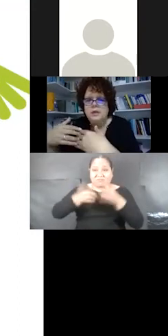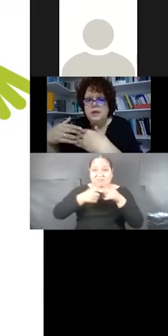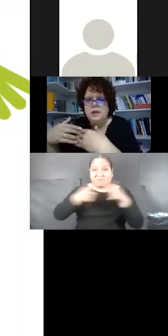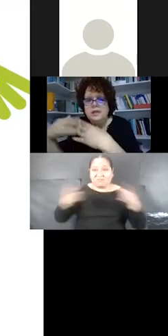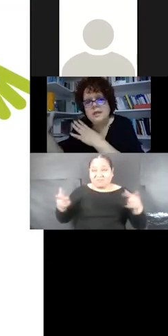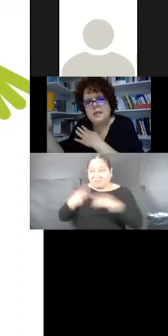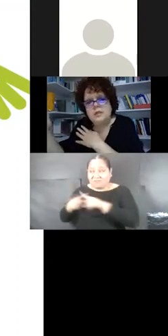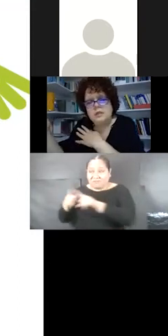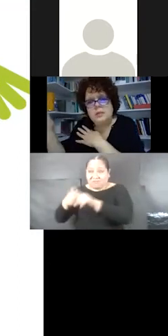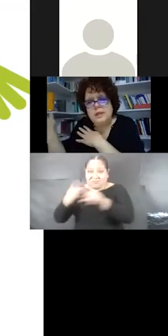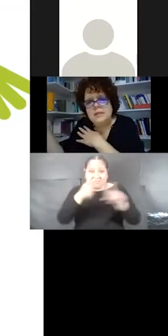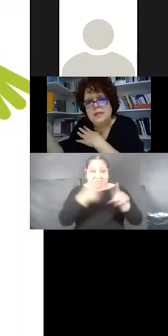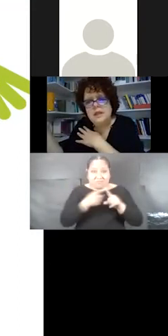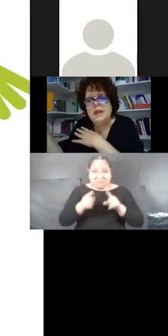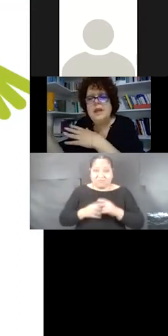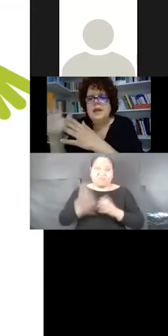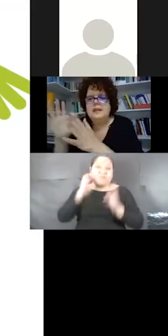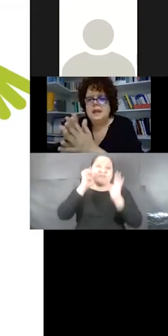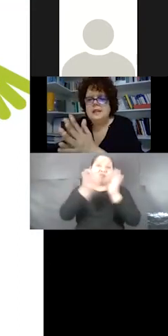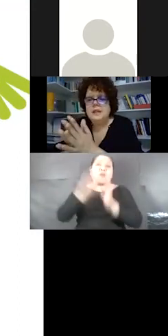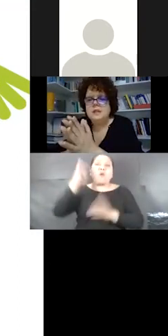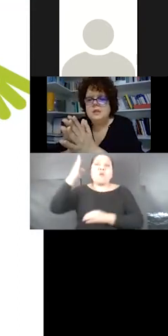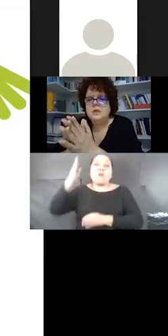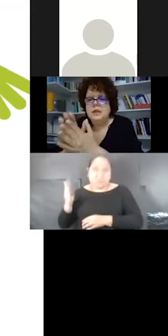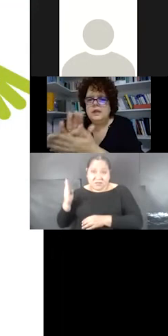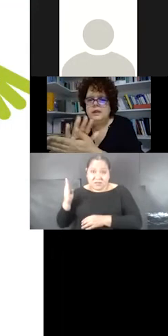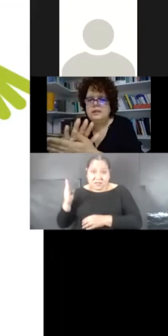mundo, aquí cerquita de nosotros, Brasil, están